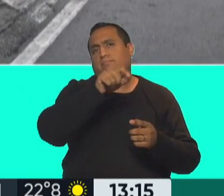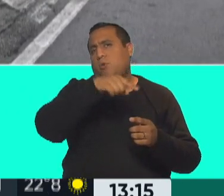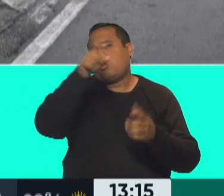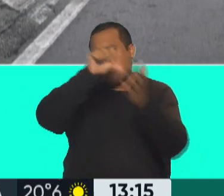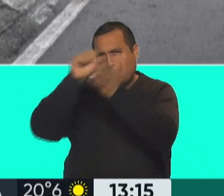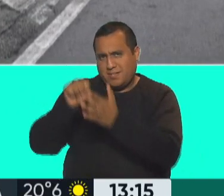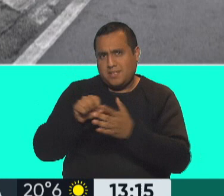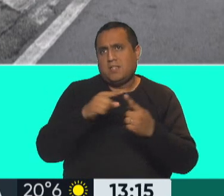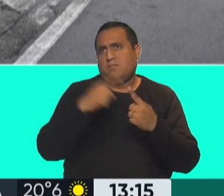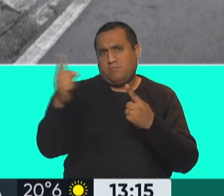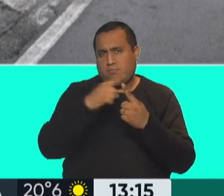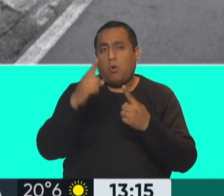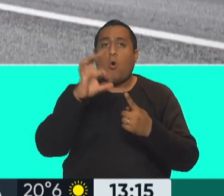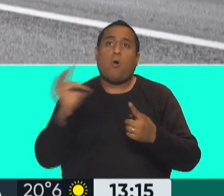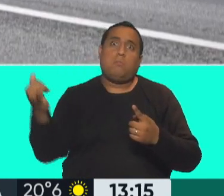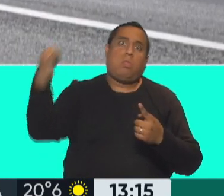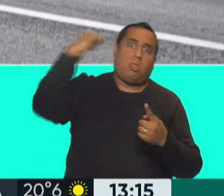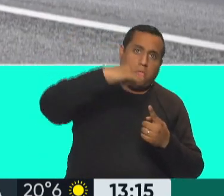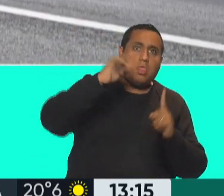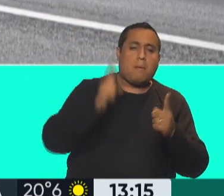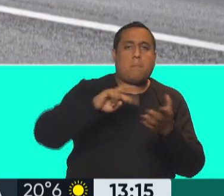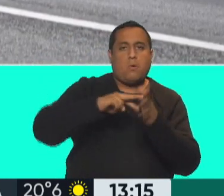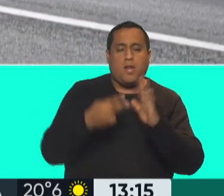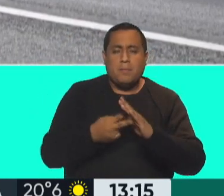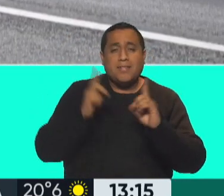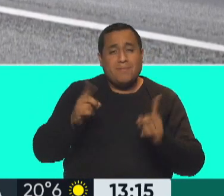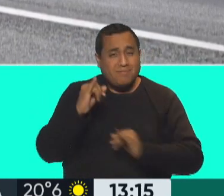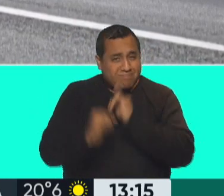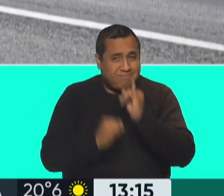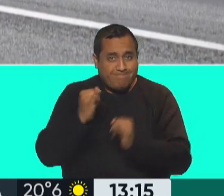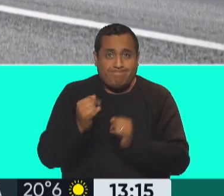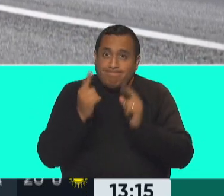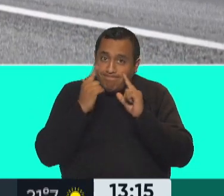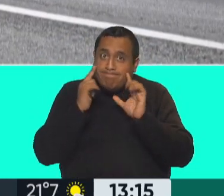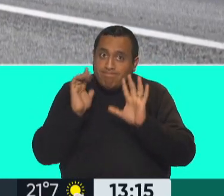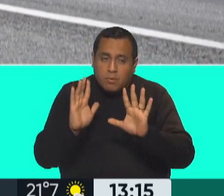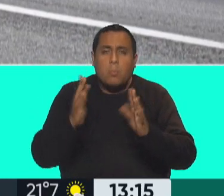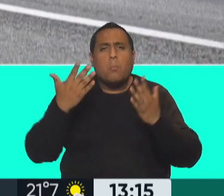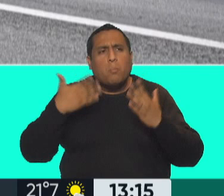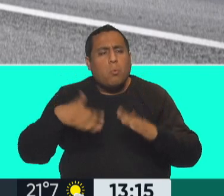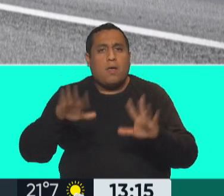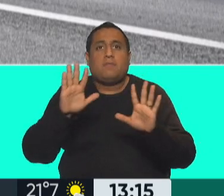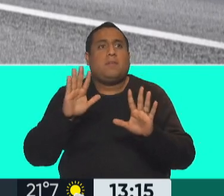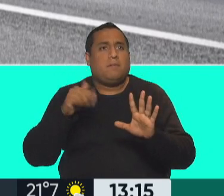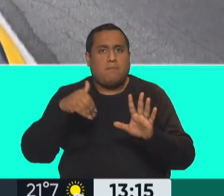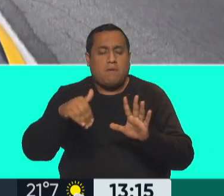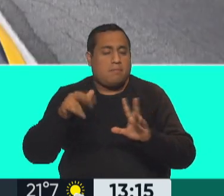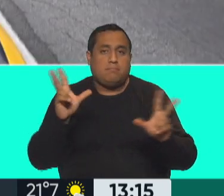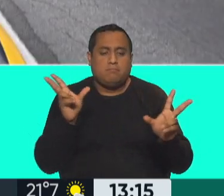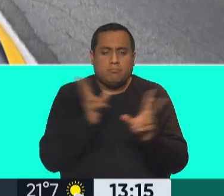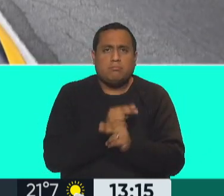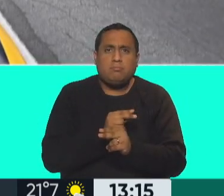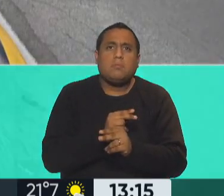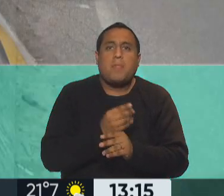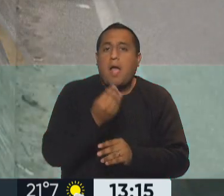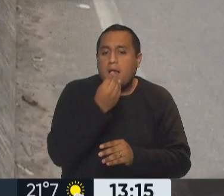también los que están arribando. Además, hay que tener en cuenta la advertencia a propósito del posible desabastecimiento que se podría generar. No hablamos únicamente